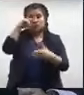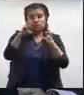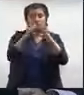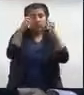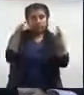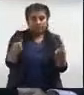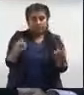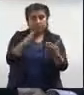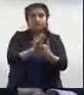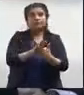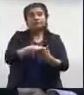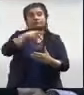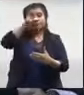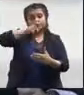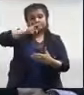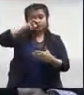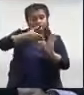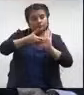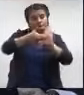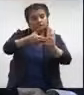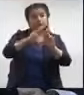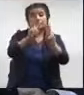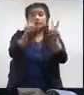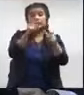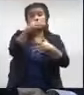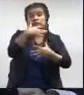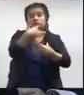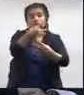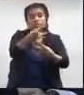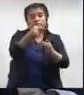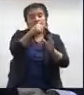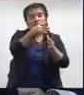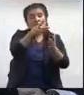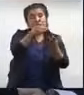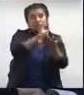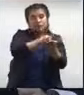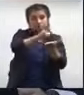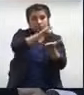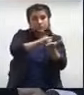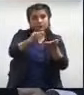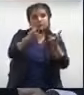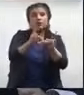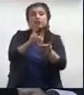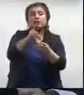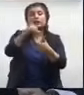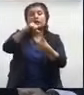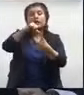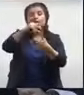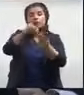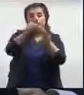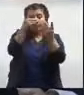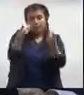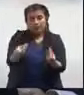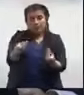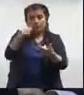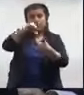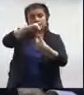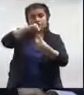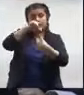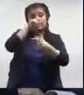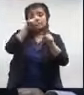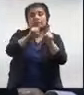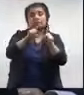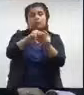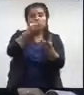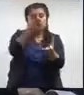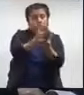de ejecutar las acciones relacionadas con la impresión del Diario de Centroamérica, así como la impresión,